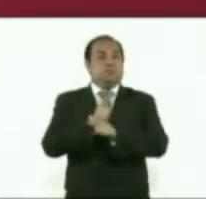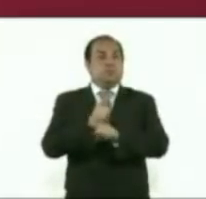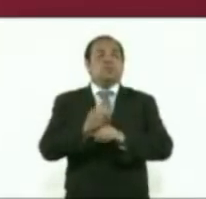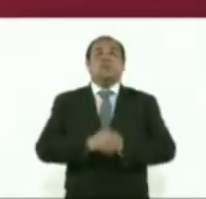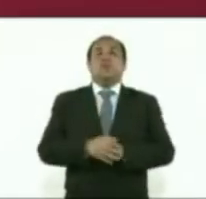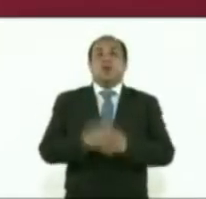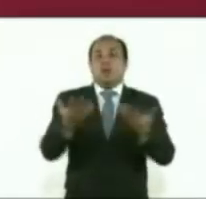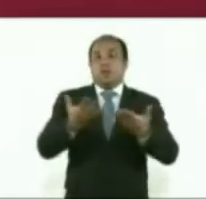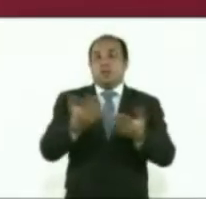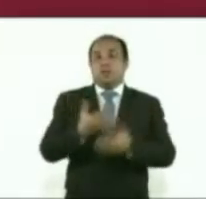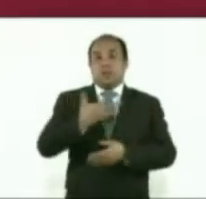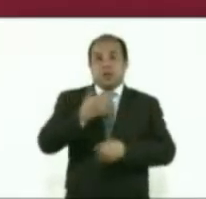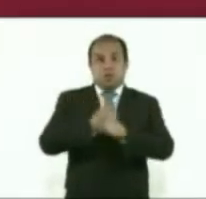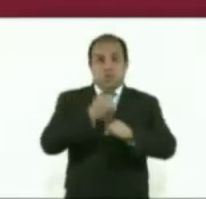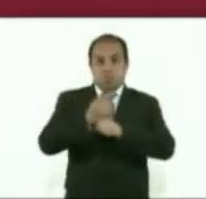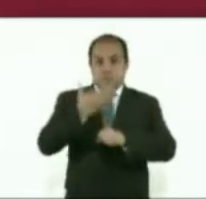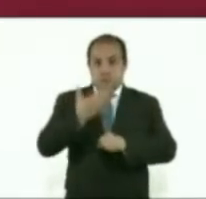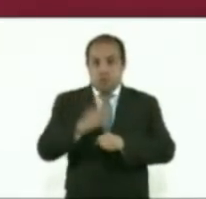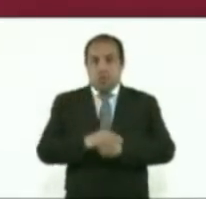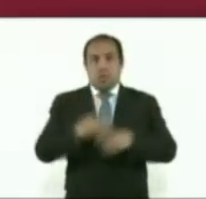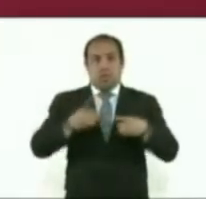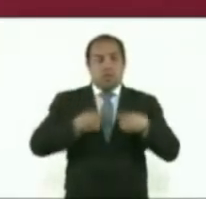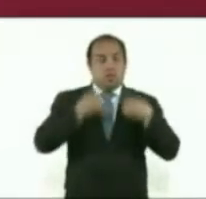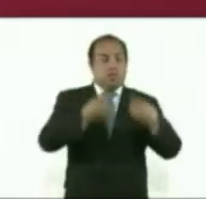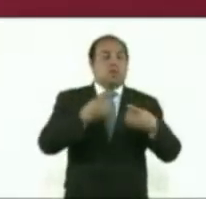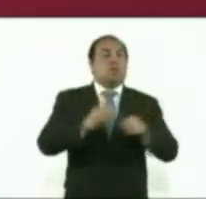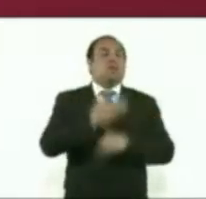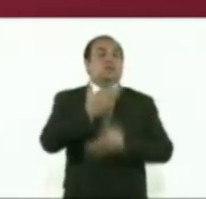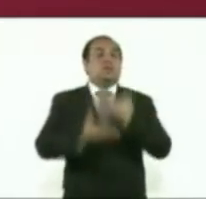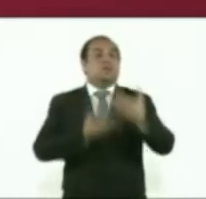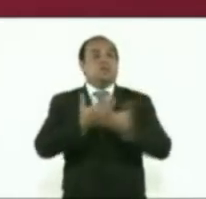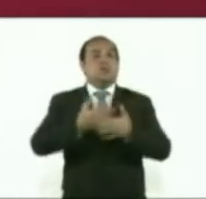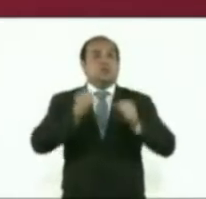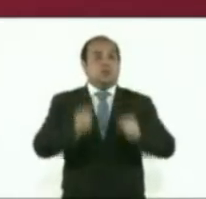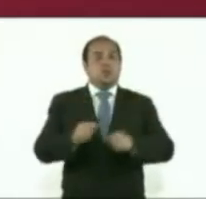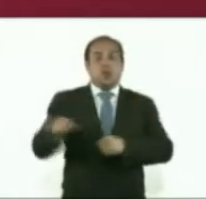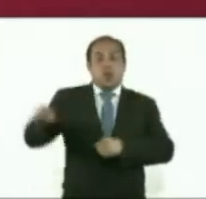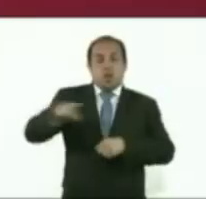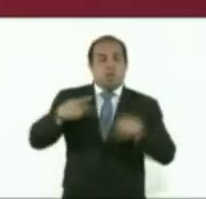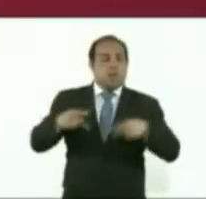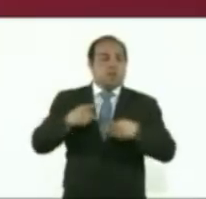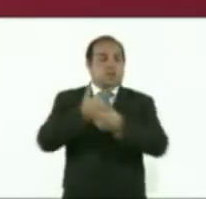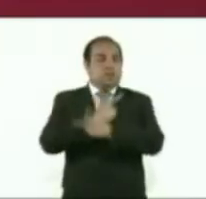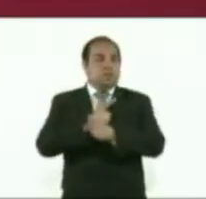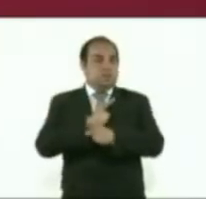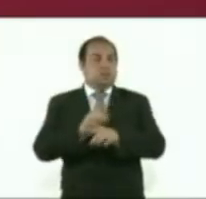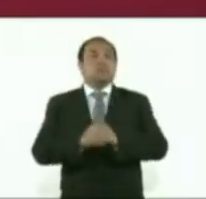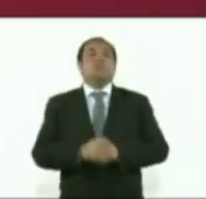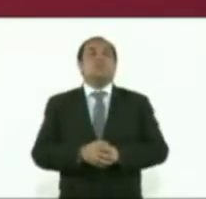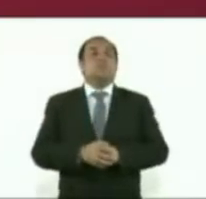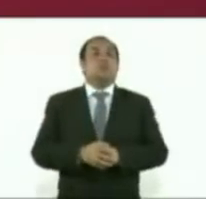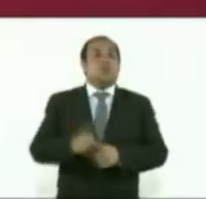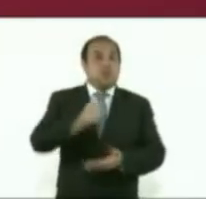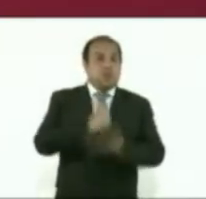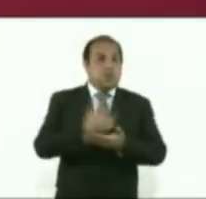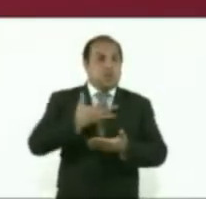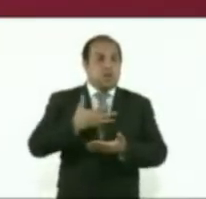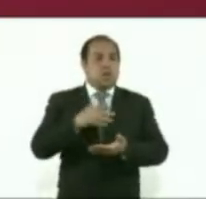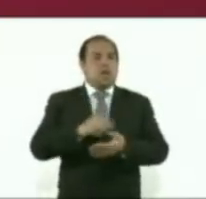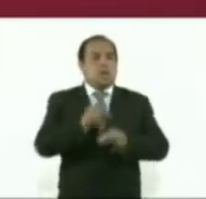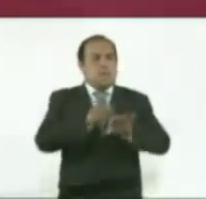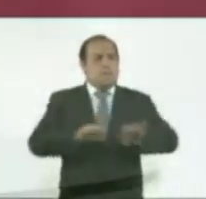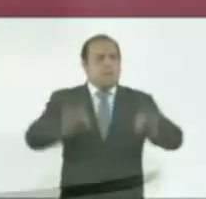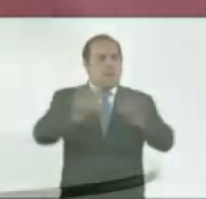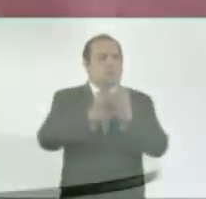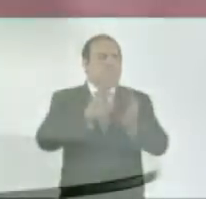un servicio seguro y que sean los taxistas de la ciudad quienes tengan una parte importante esta demanda aprovechando